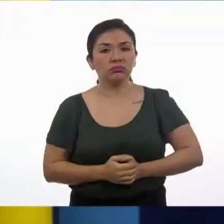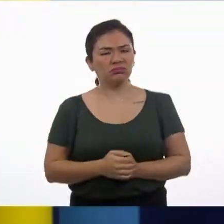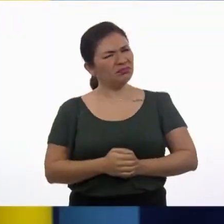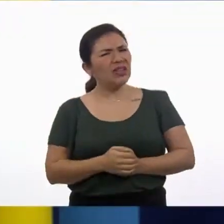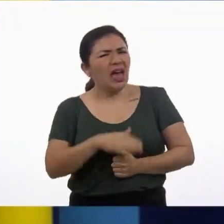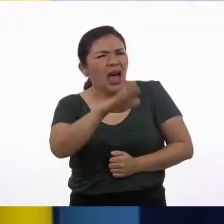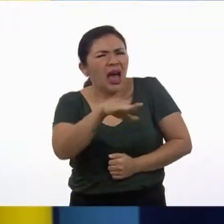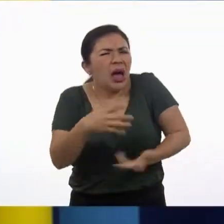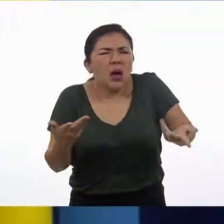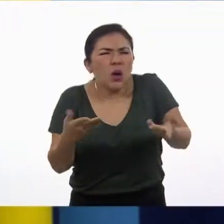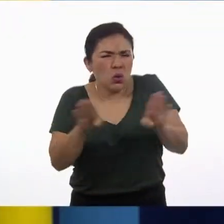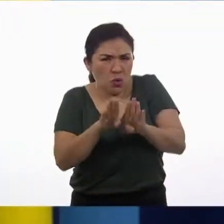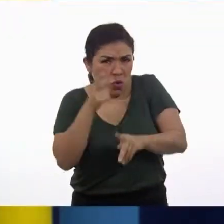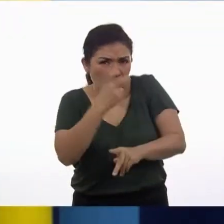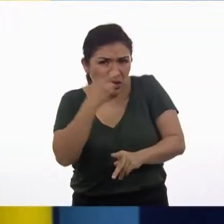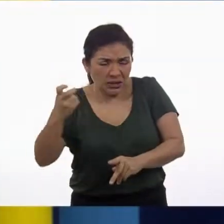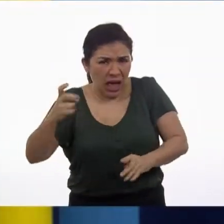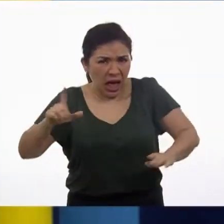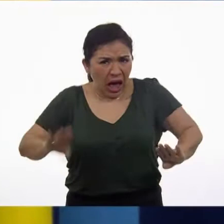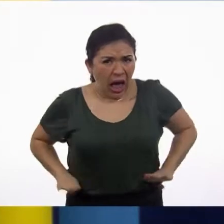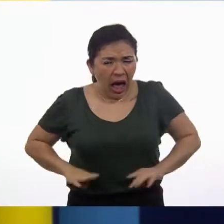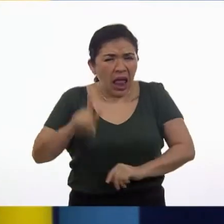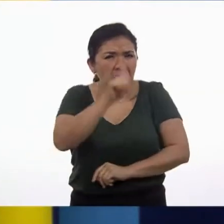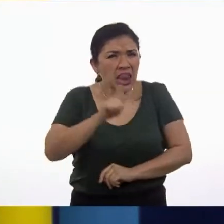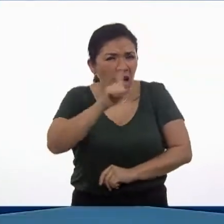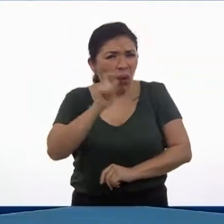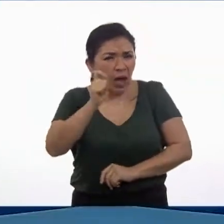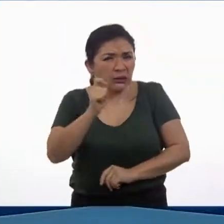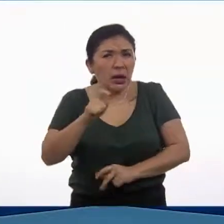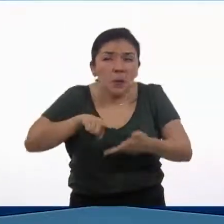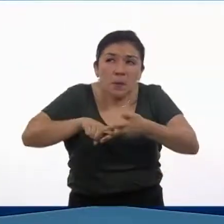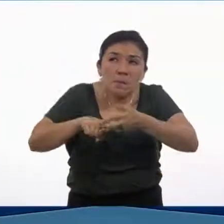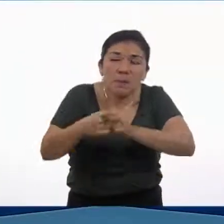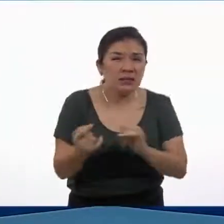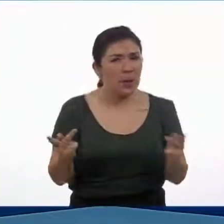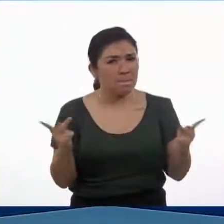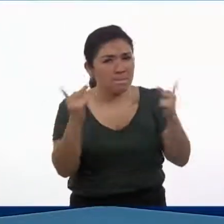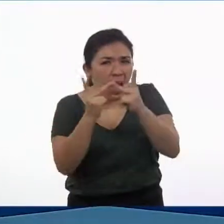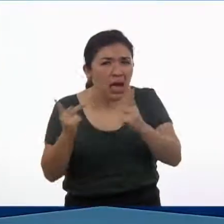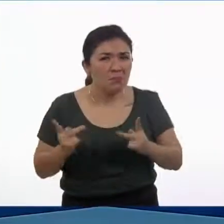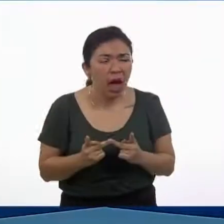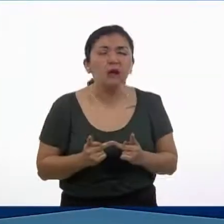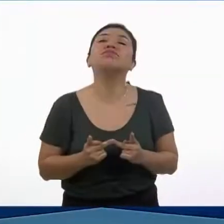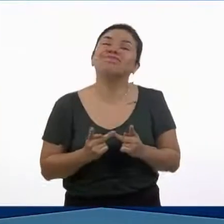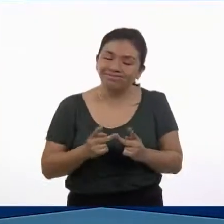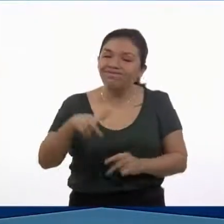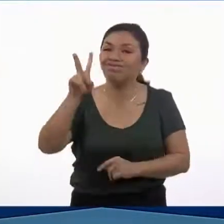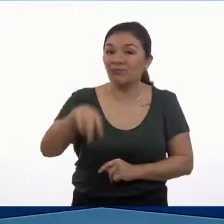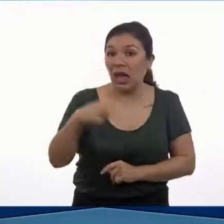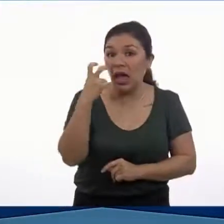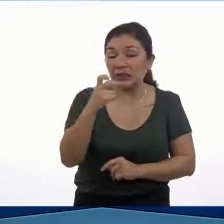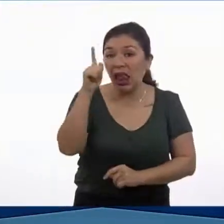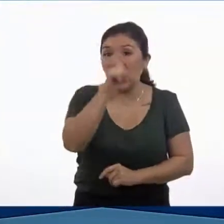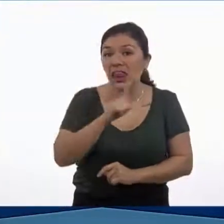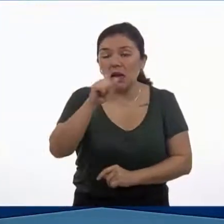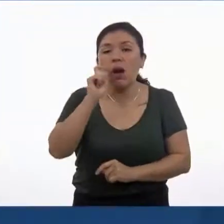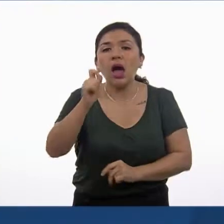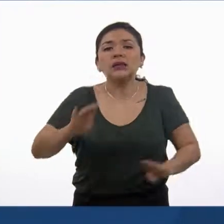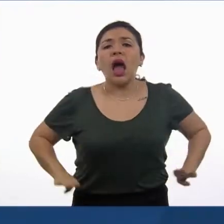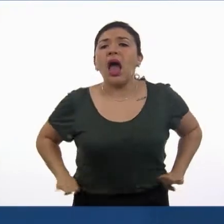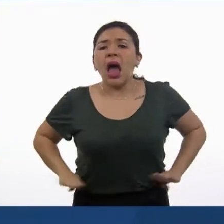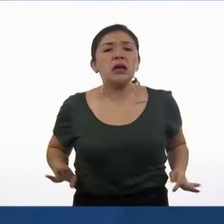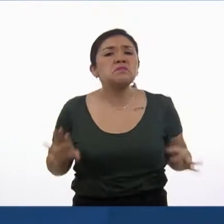Entonces, ¿significa que esas lenguas tienen orígenes parecidos? Así es. Resulta que estas lenguas estuvieron